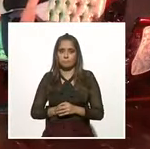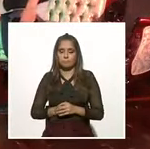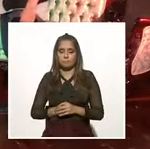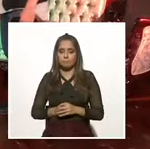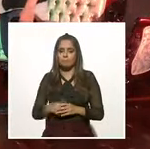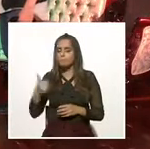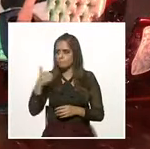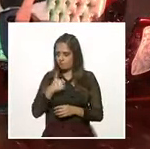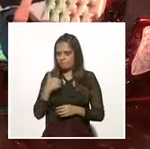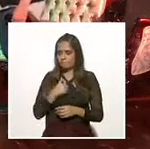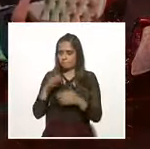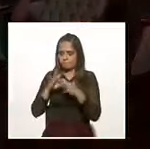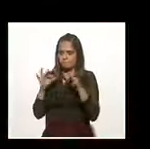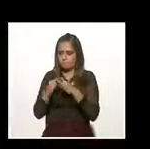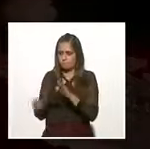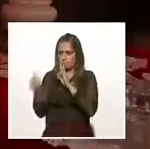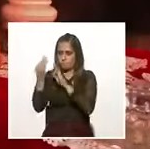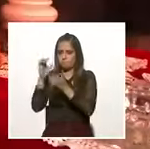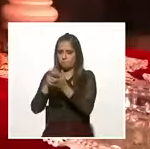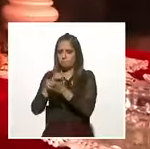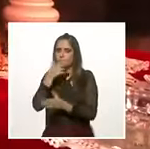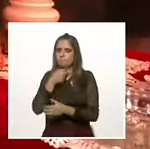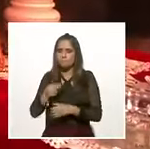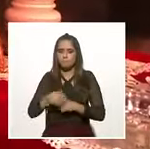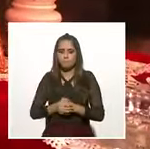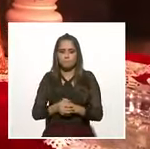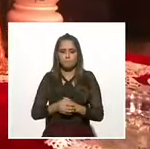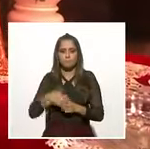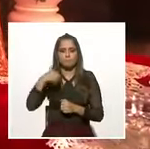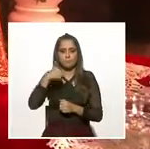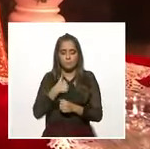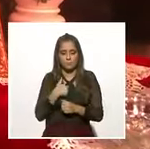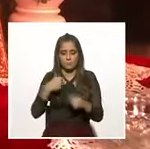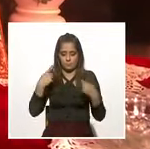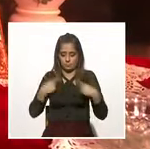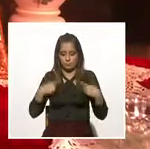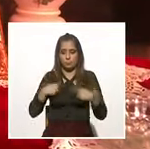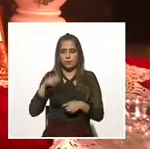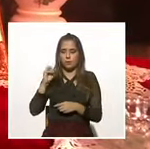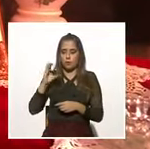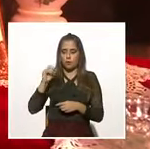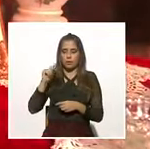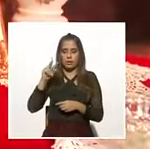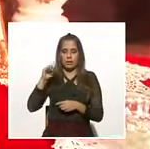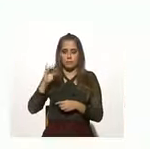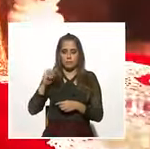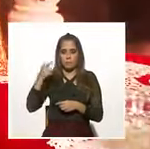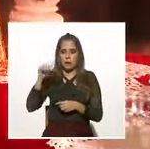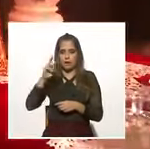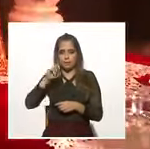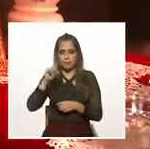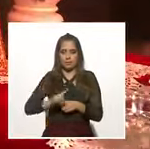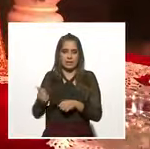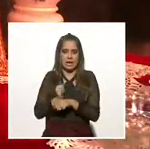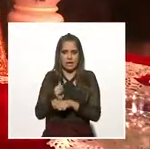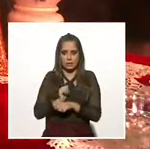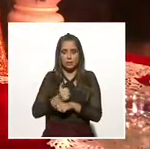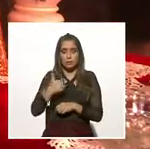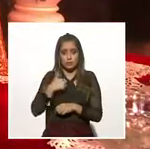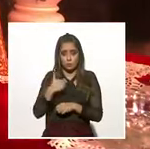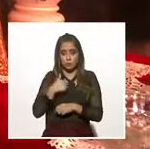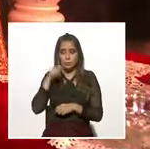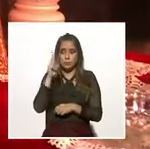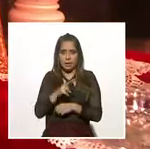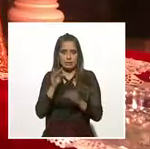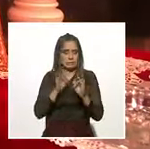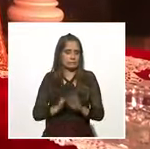Yo, en cambio, le prometo a mi esposo. El honor y el placer de interpretar al personaje de Octavio Gálvez. Este es un personaje muy importante y